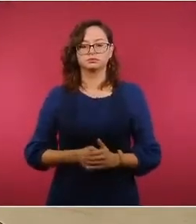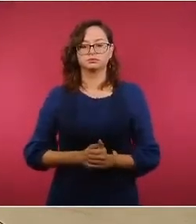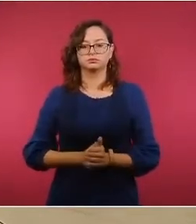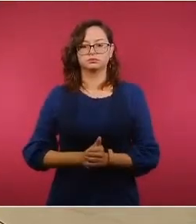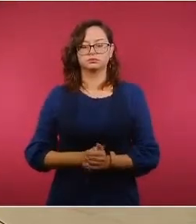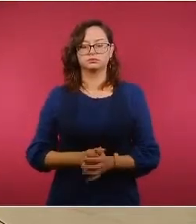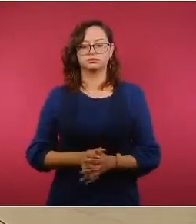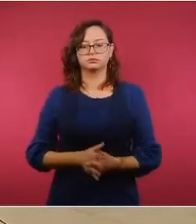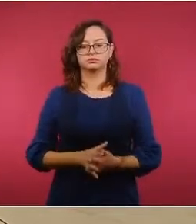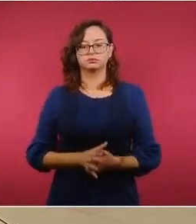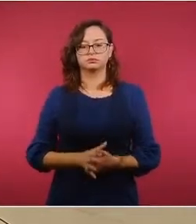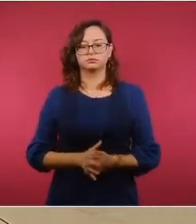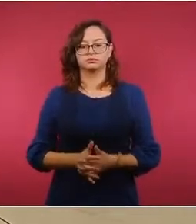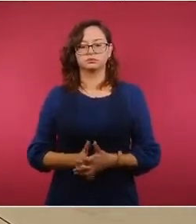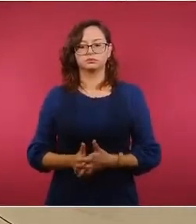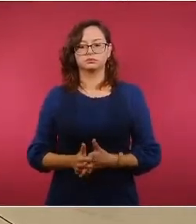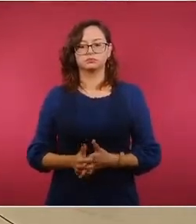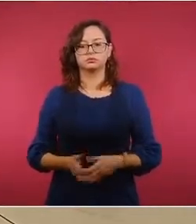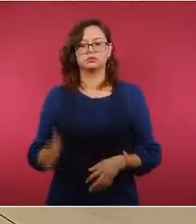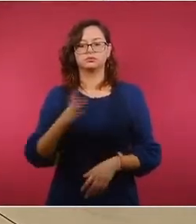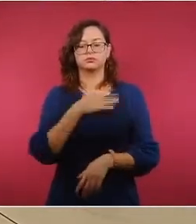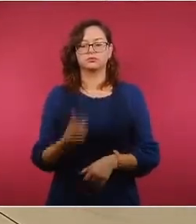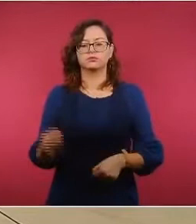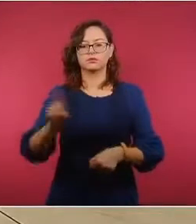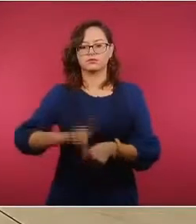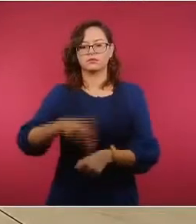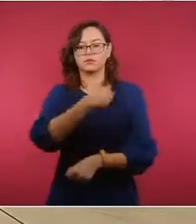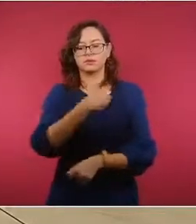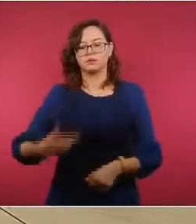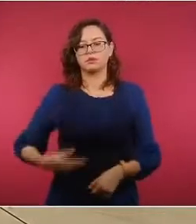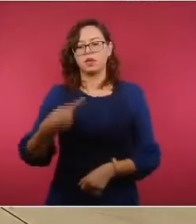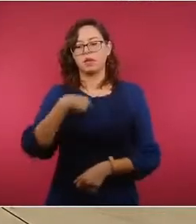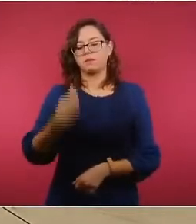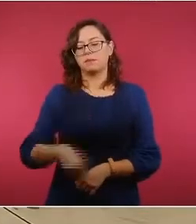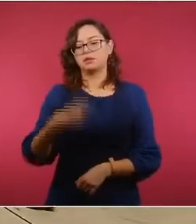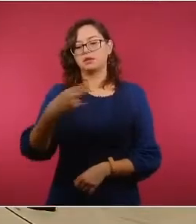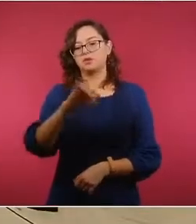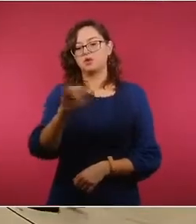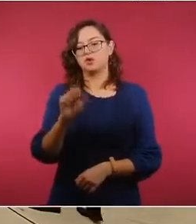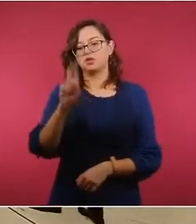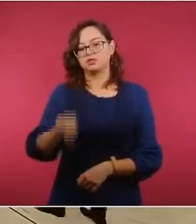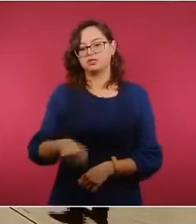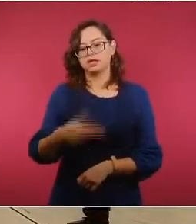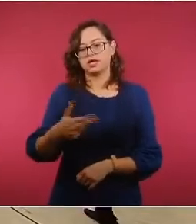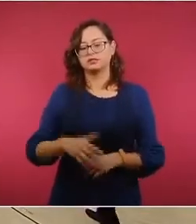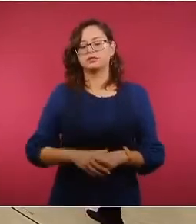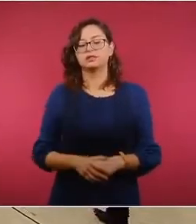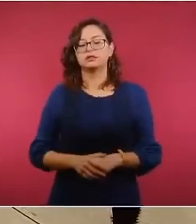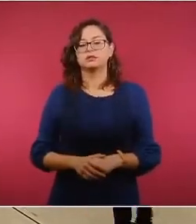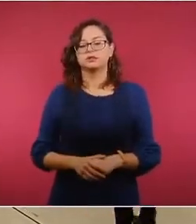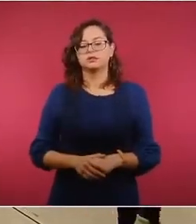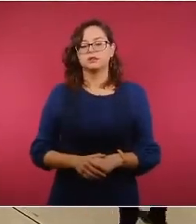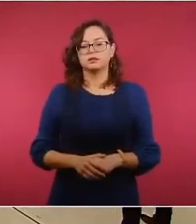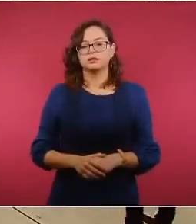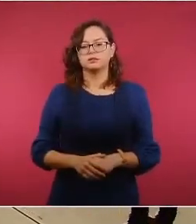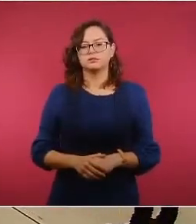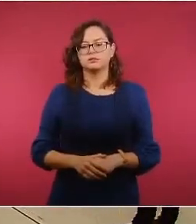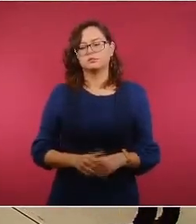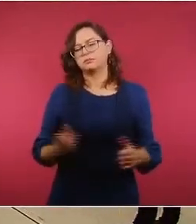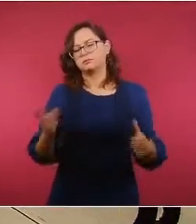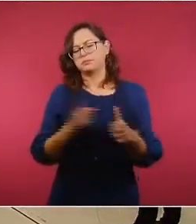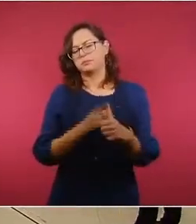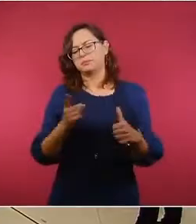Muy buenos días, presidente. Hans Salazar de Sin Censura, con Vicente Serrano. Bueno, antes que nada,